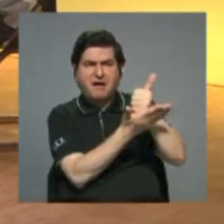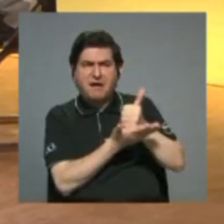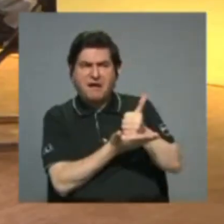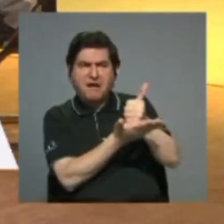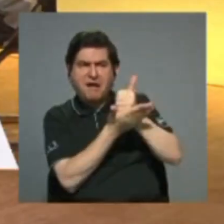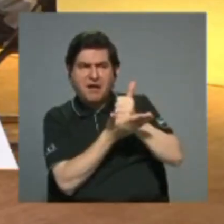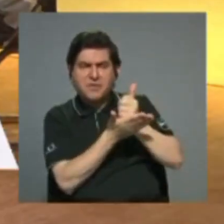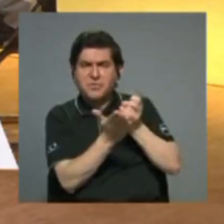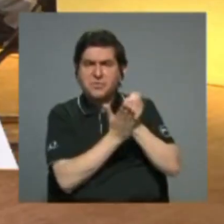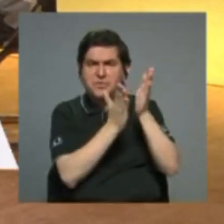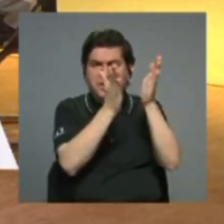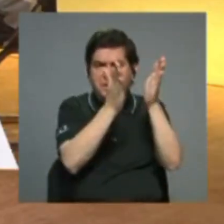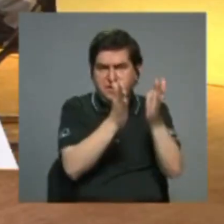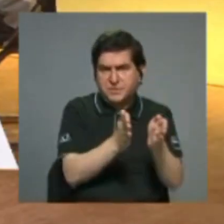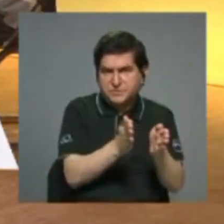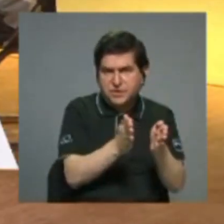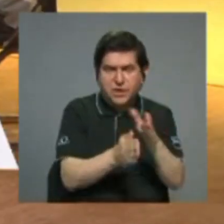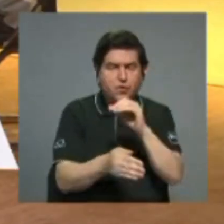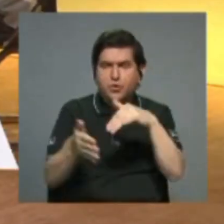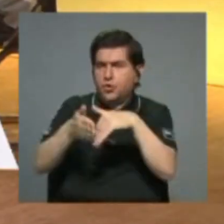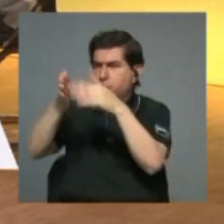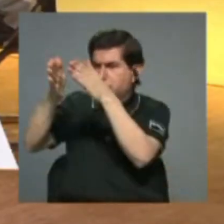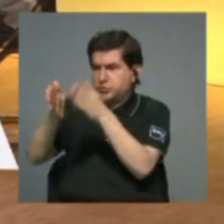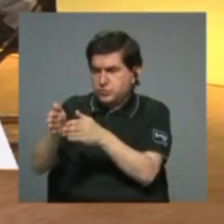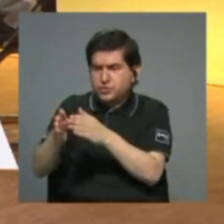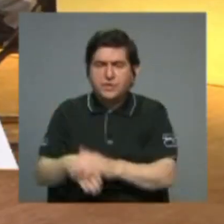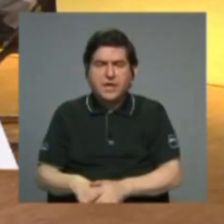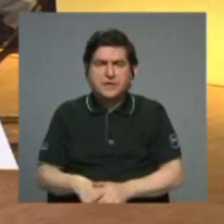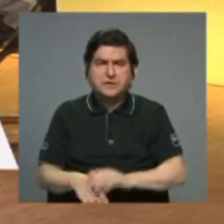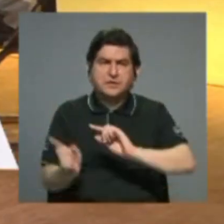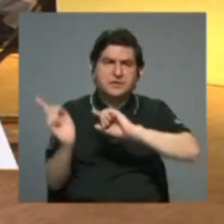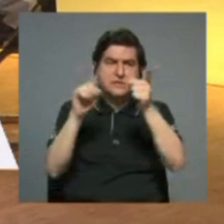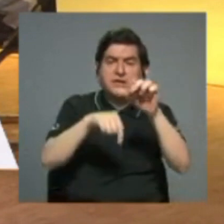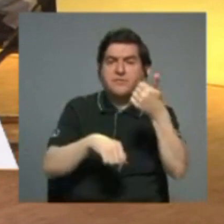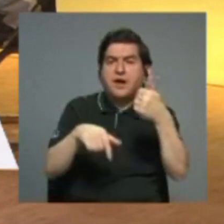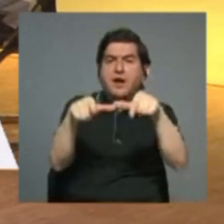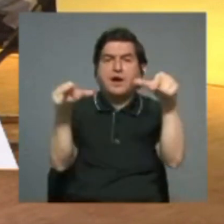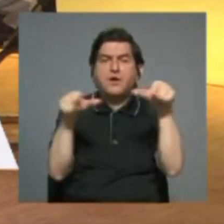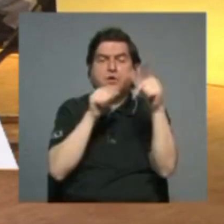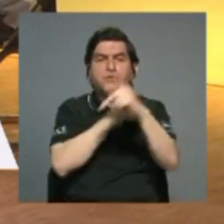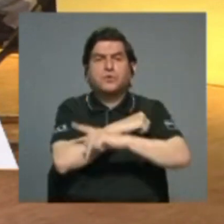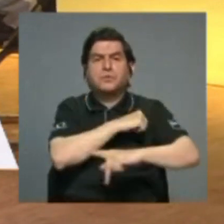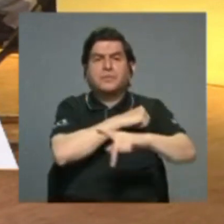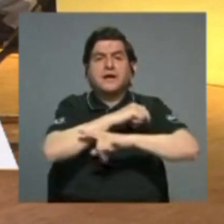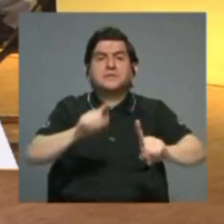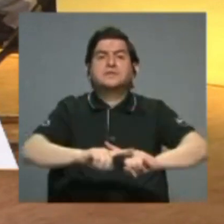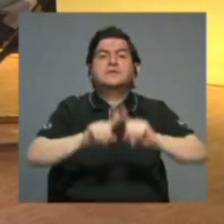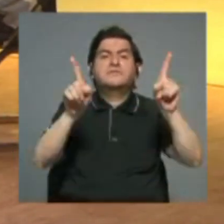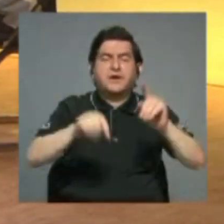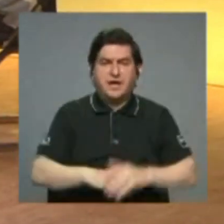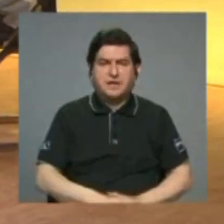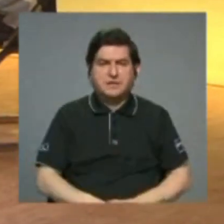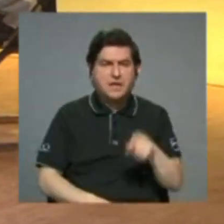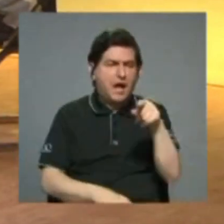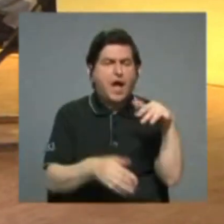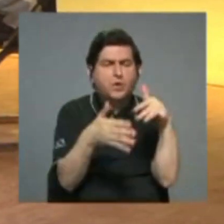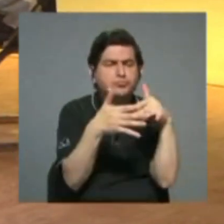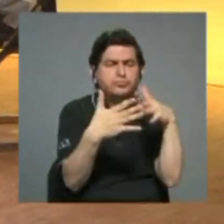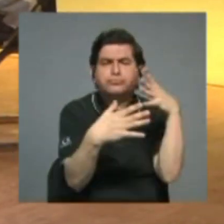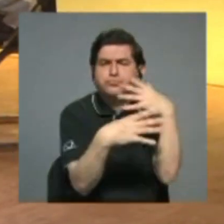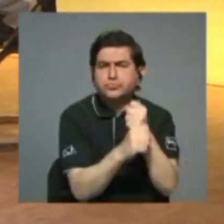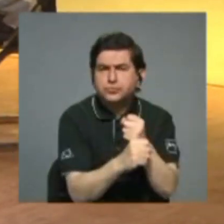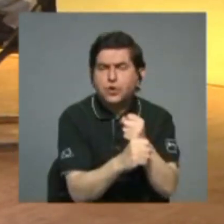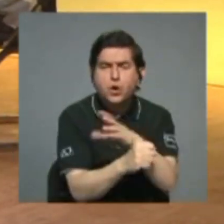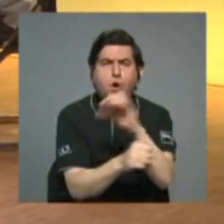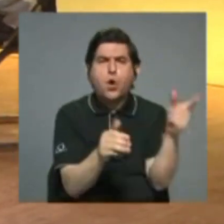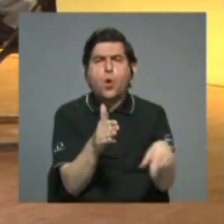entre investigadores o estudiantes que se van a otro lugar, a otro país, a hacer algún tipo de estudios, o